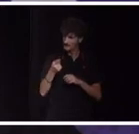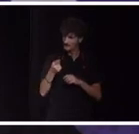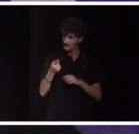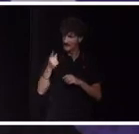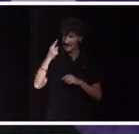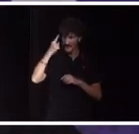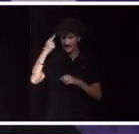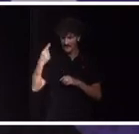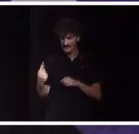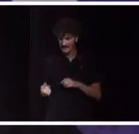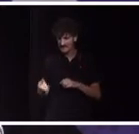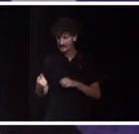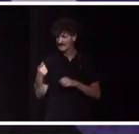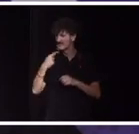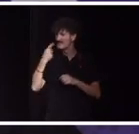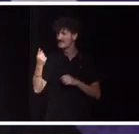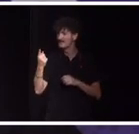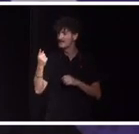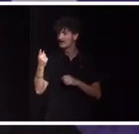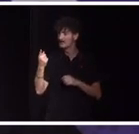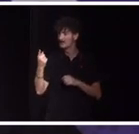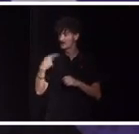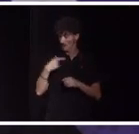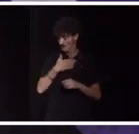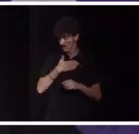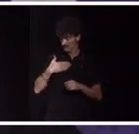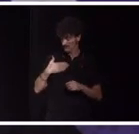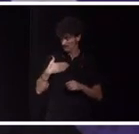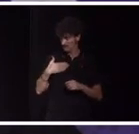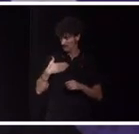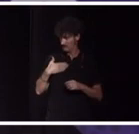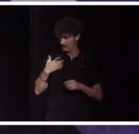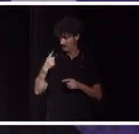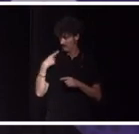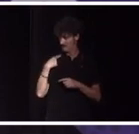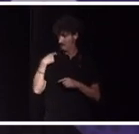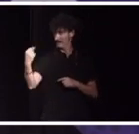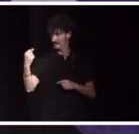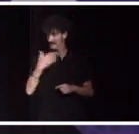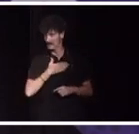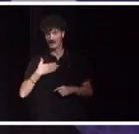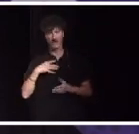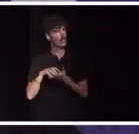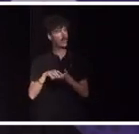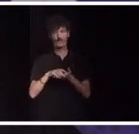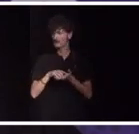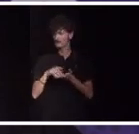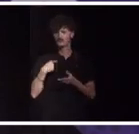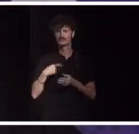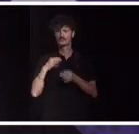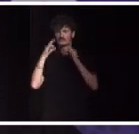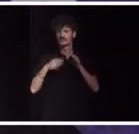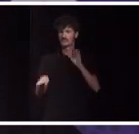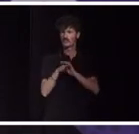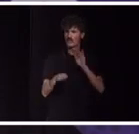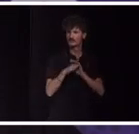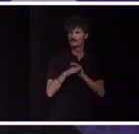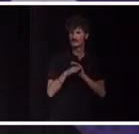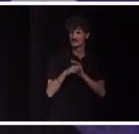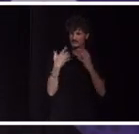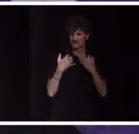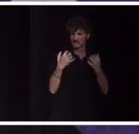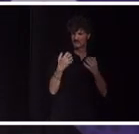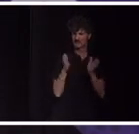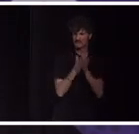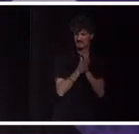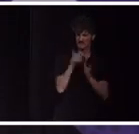Irene, básicamente, es que cuando tuvo que optar, no tuvo dudas. Al lado de su pueblo, a devolver la deuda